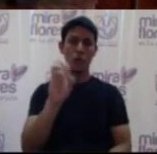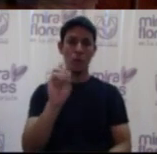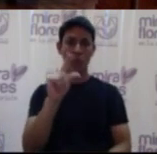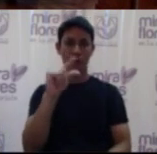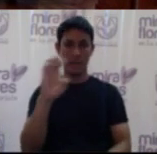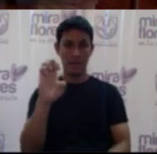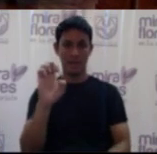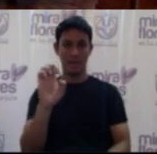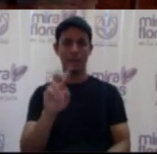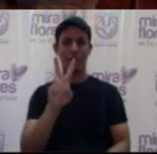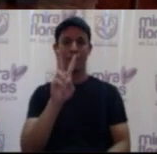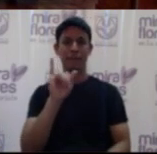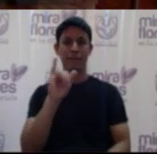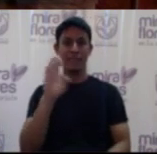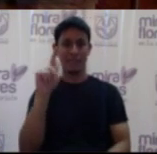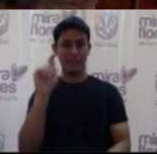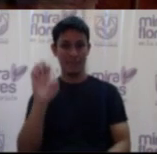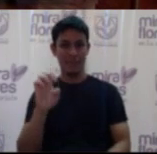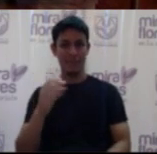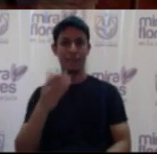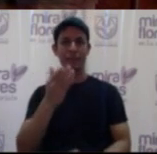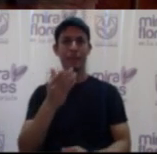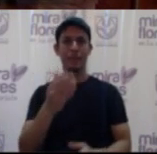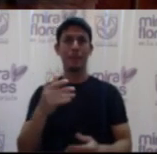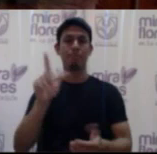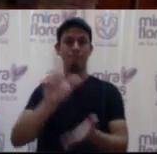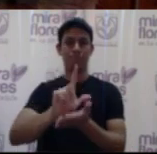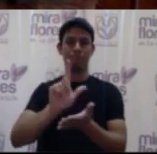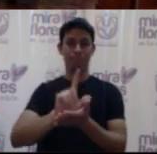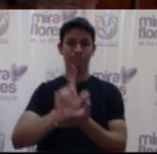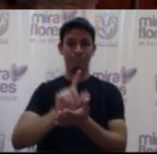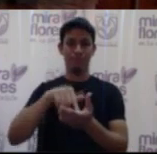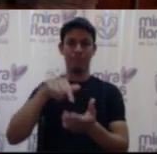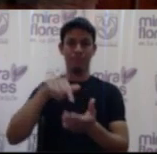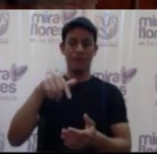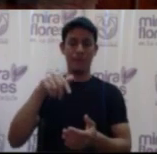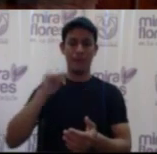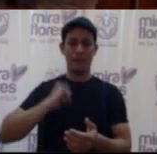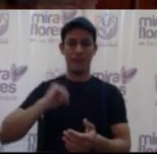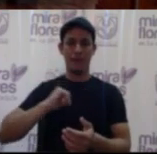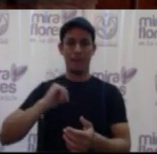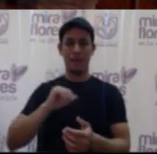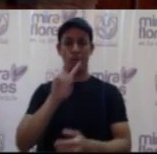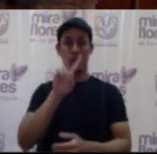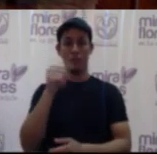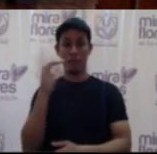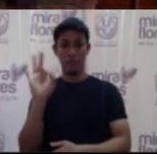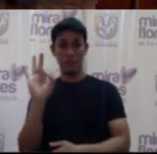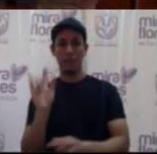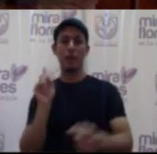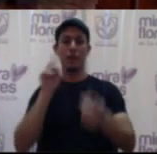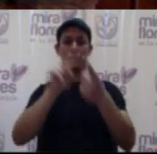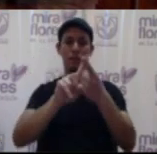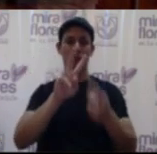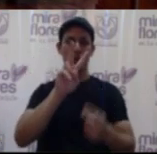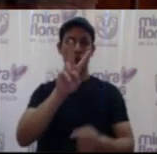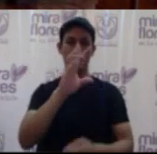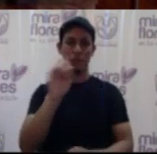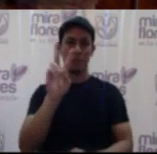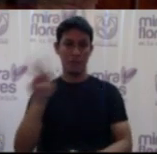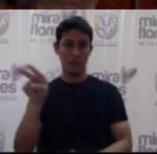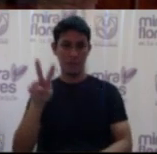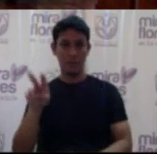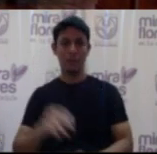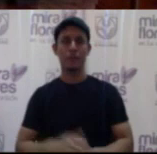Wells, por haber sido electo como alcalde metropolitano de Lima para el periodo 2019-2022. Muy